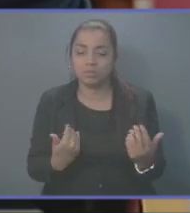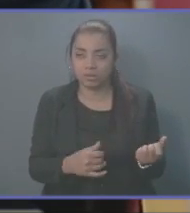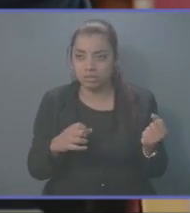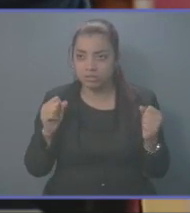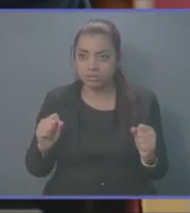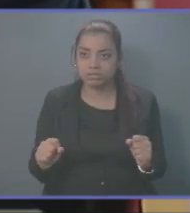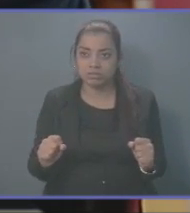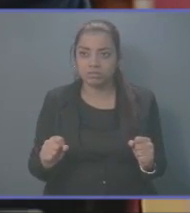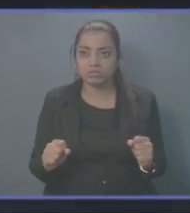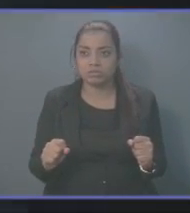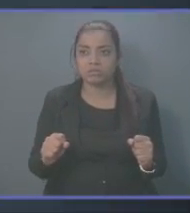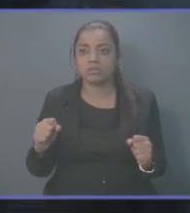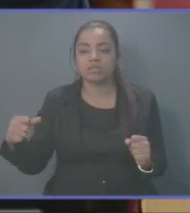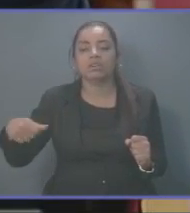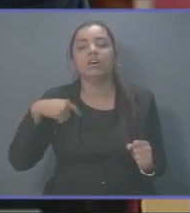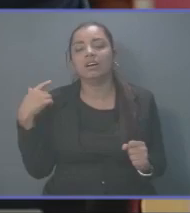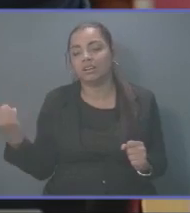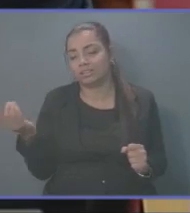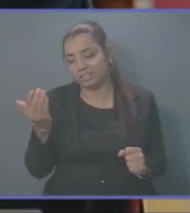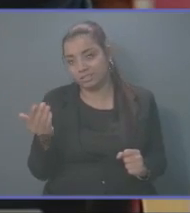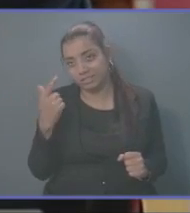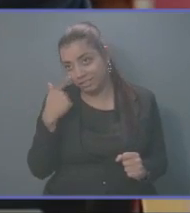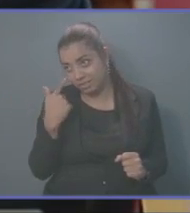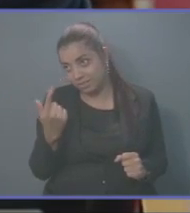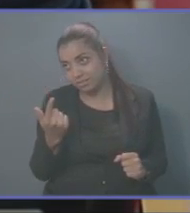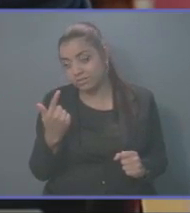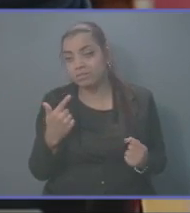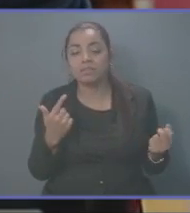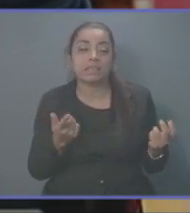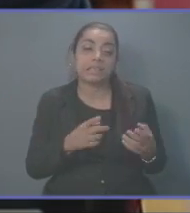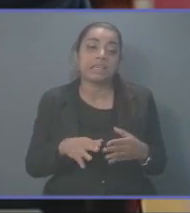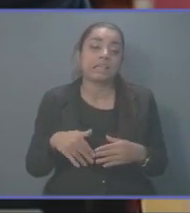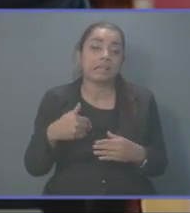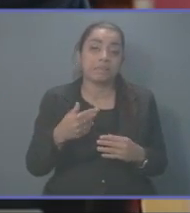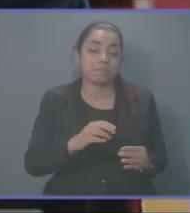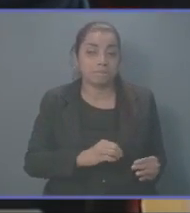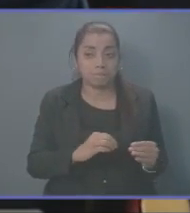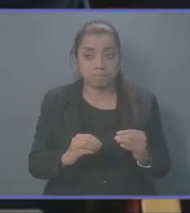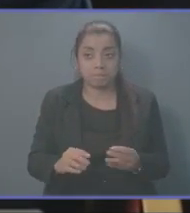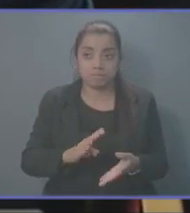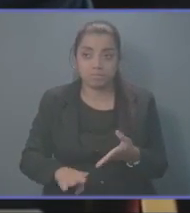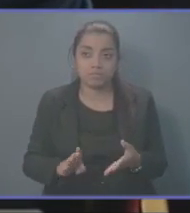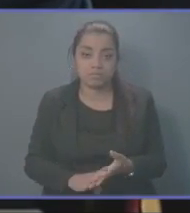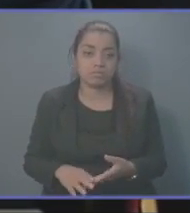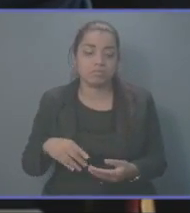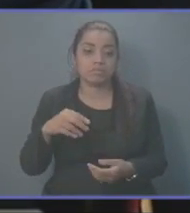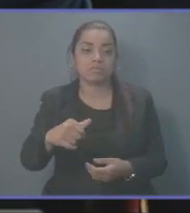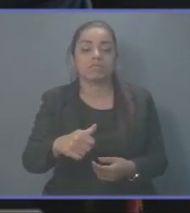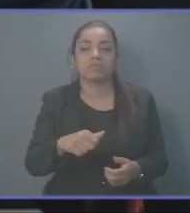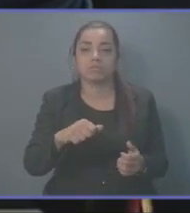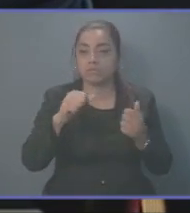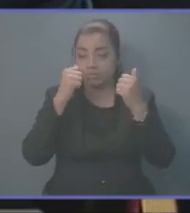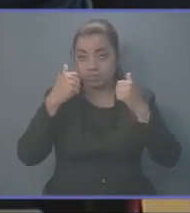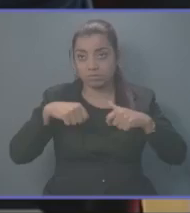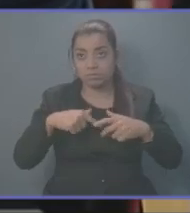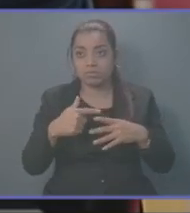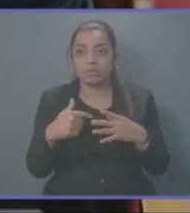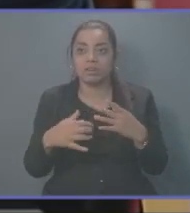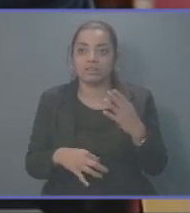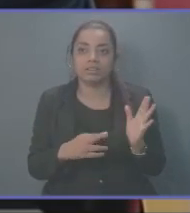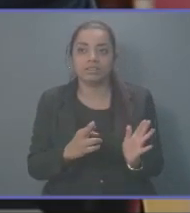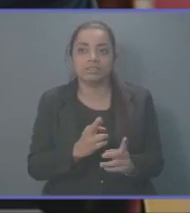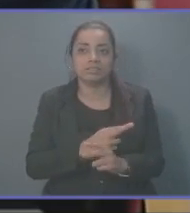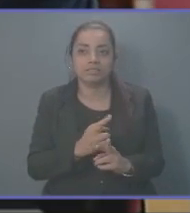los beneficios contenidos en el mismo y en consecuencia se aplicará la gestión de cobro de acuerdo a las leyes tributarias